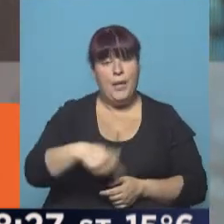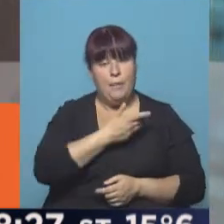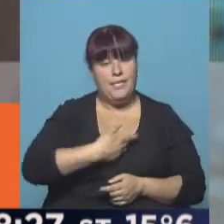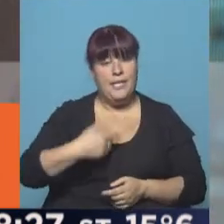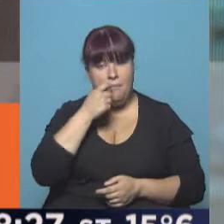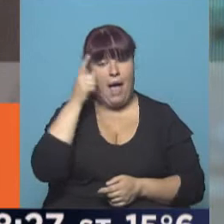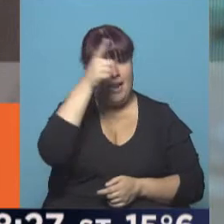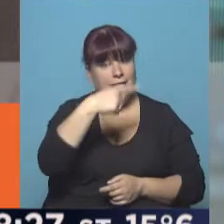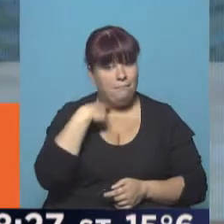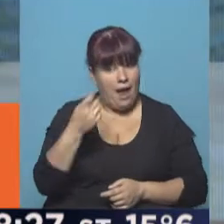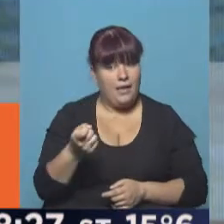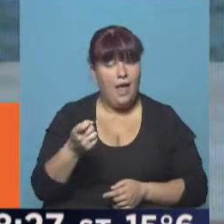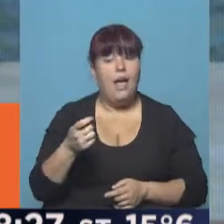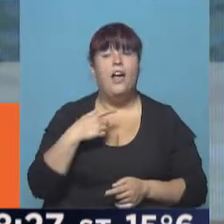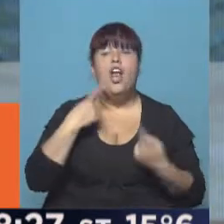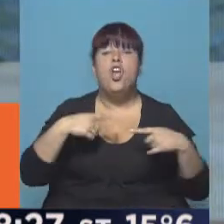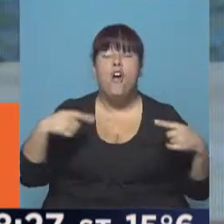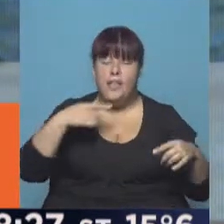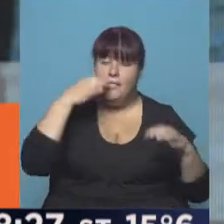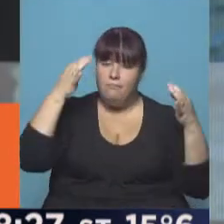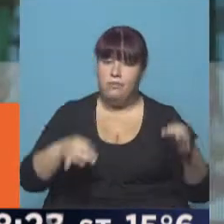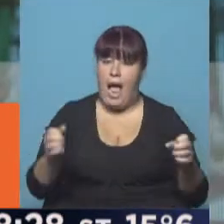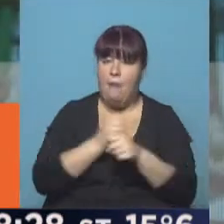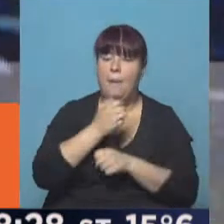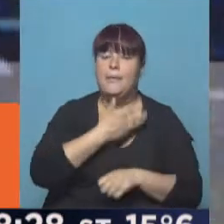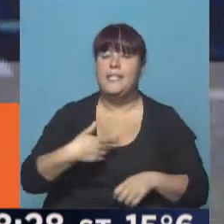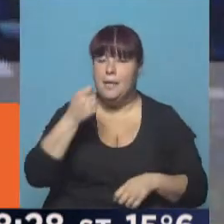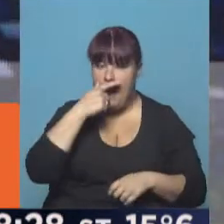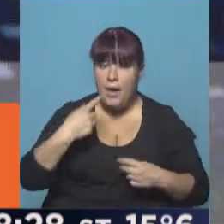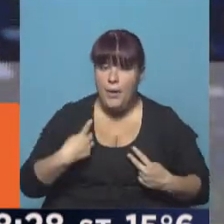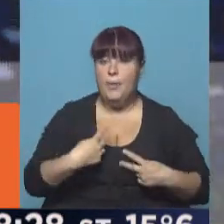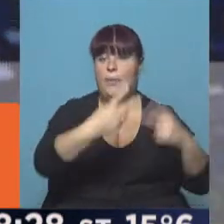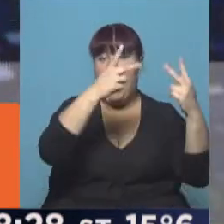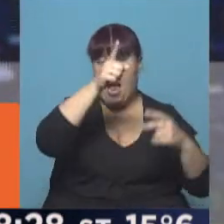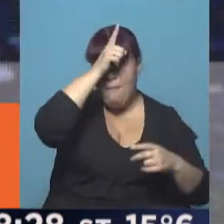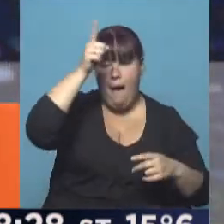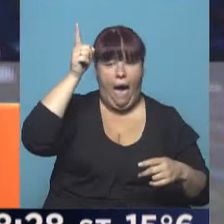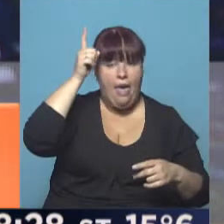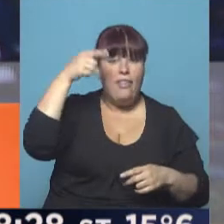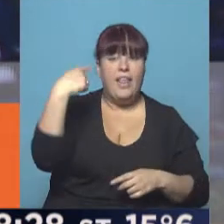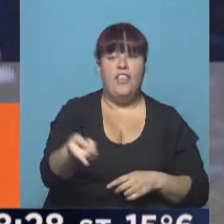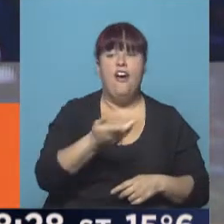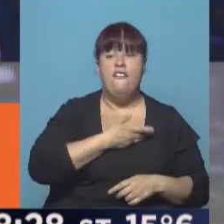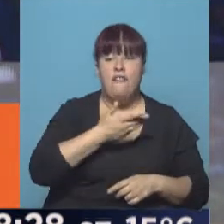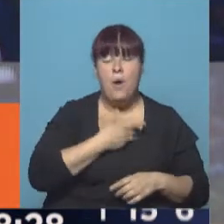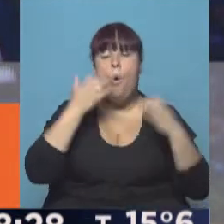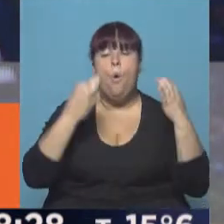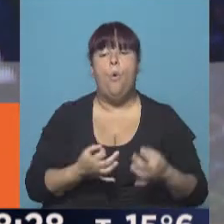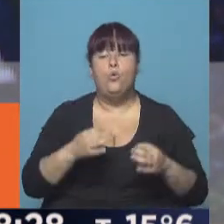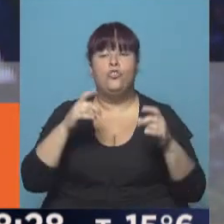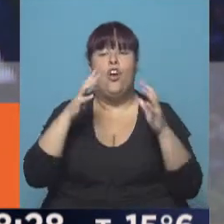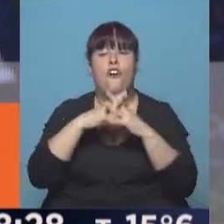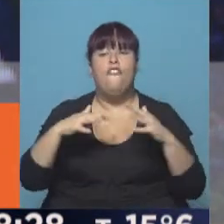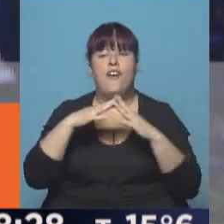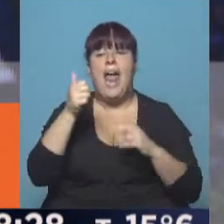presidente Macri a España? Yo las noticias que tengo es que efectivamente el presidente Macri estará en Madrid en febrero, que coincidirá además con la Feria